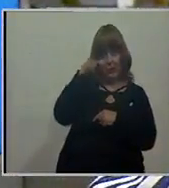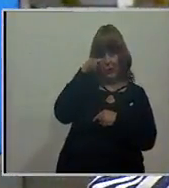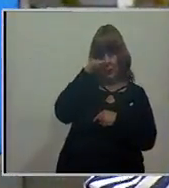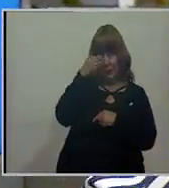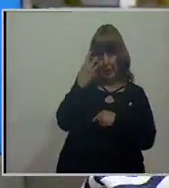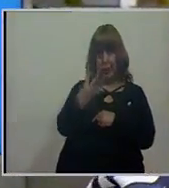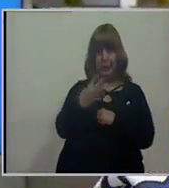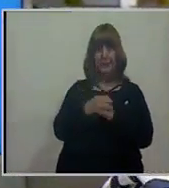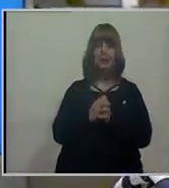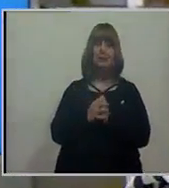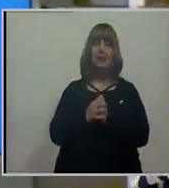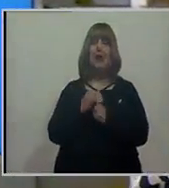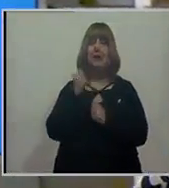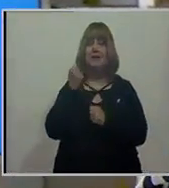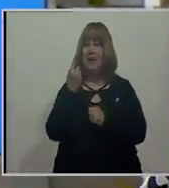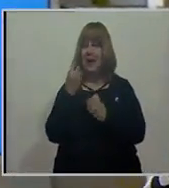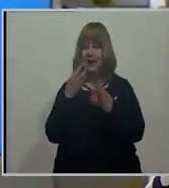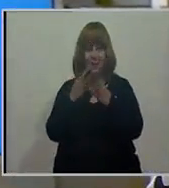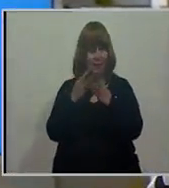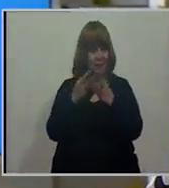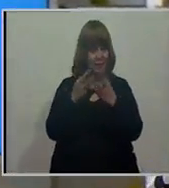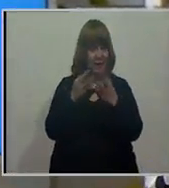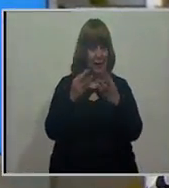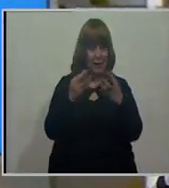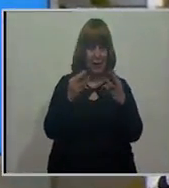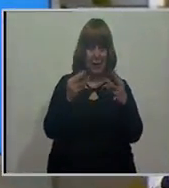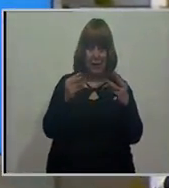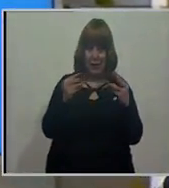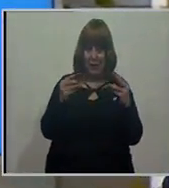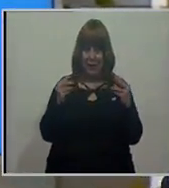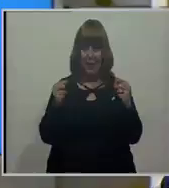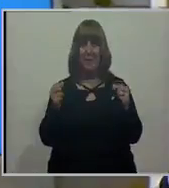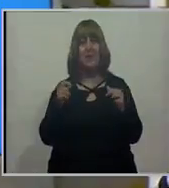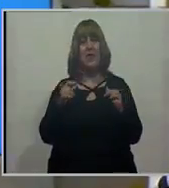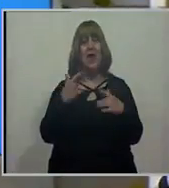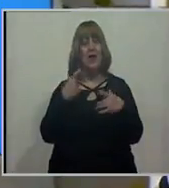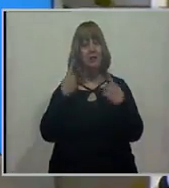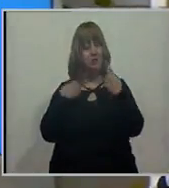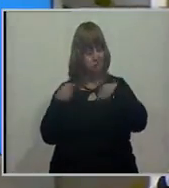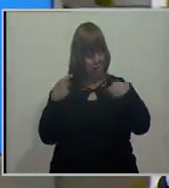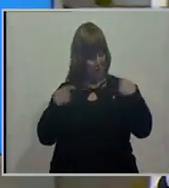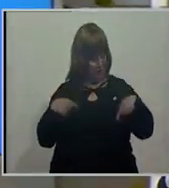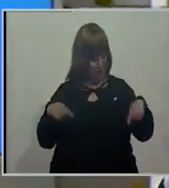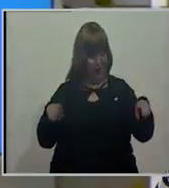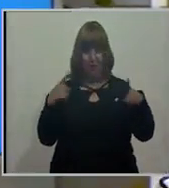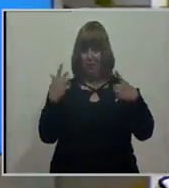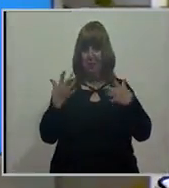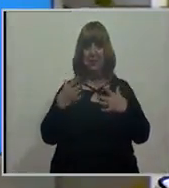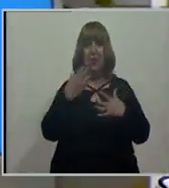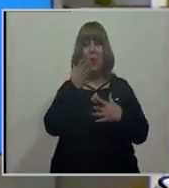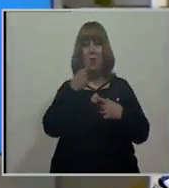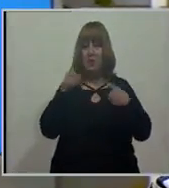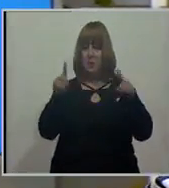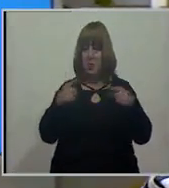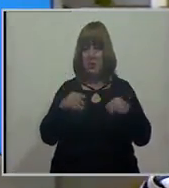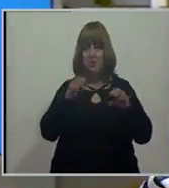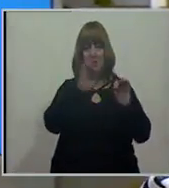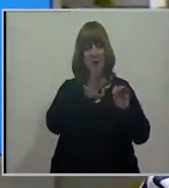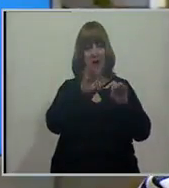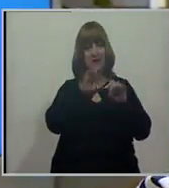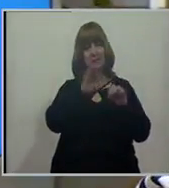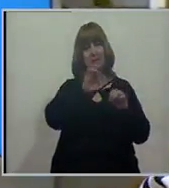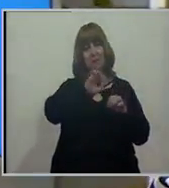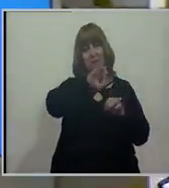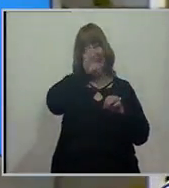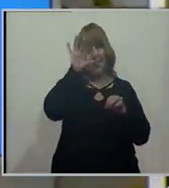1974. Porque quedan los últimos segunditos en BDA y te digo, todos somos diferentes en cómo nos vestimos, qué música escuchamos, lo que nos gusta. Por eso en McDonald's hay un combo